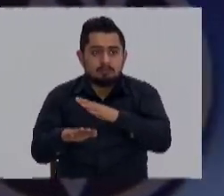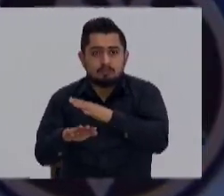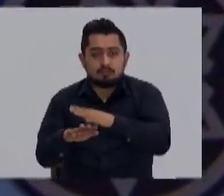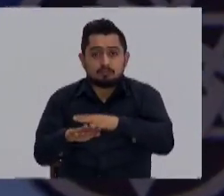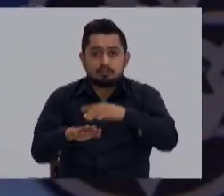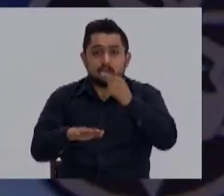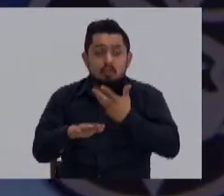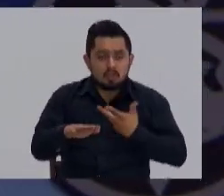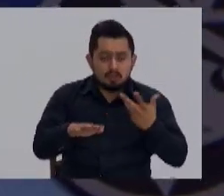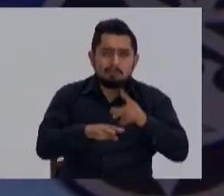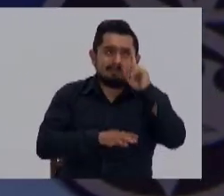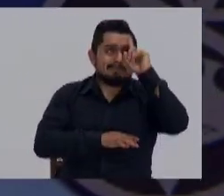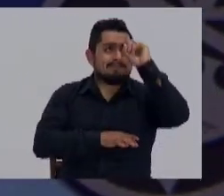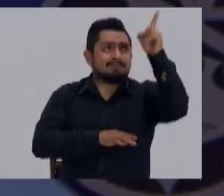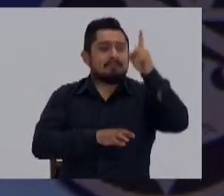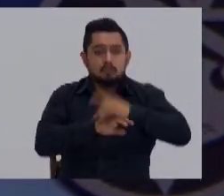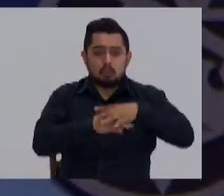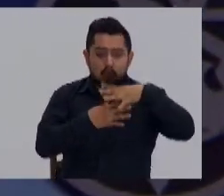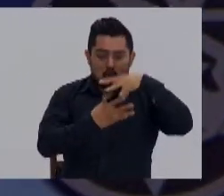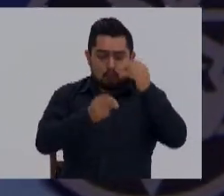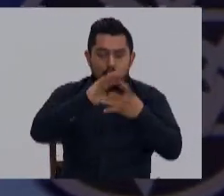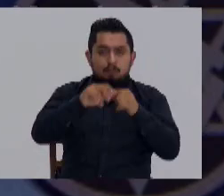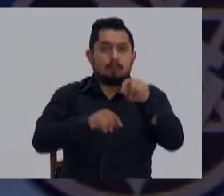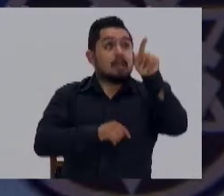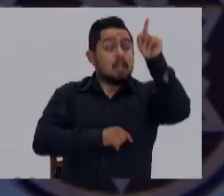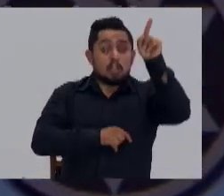hagamos al hombre a nuestra. Cuando él sopló,